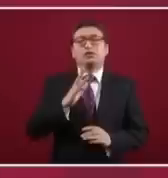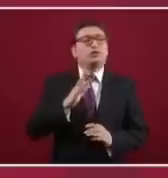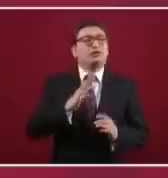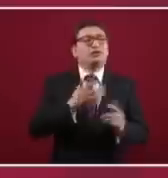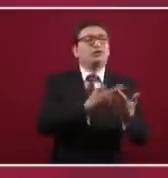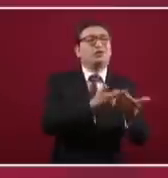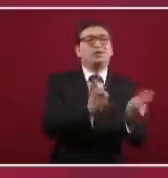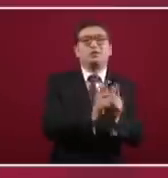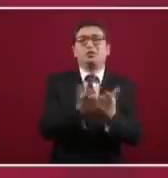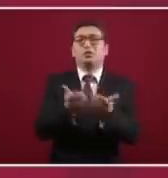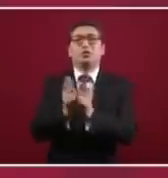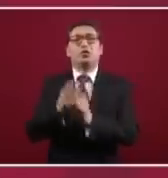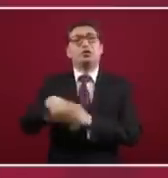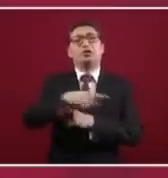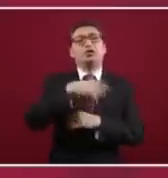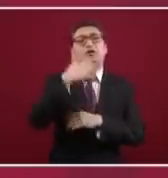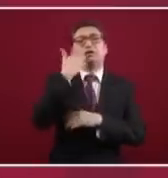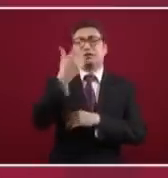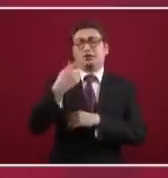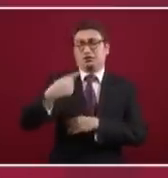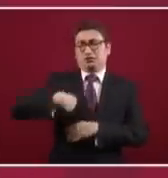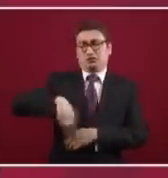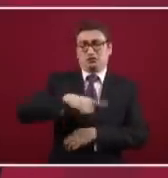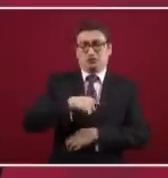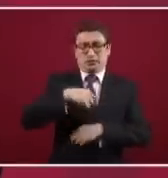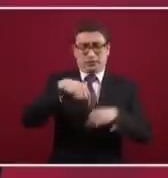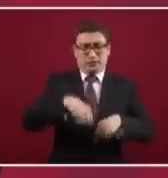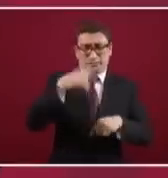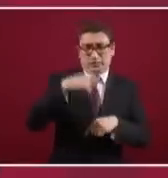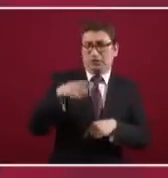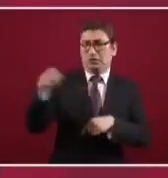confrontemos, no lo van a lograr.